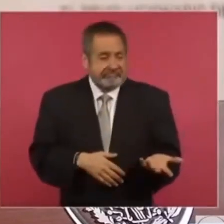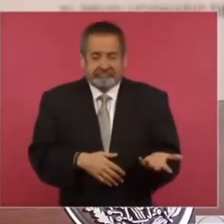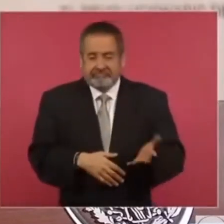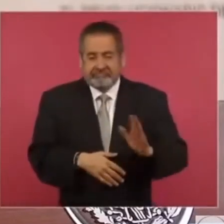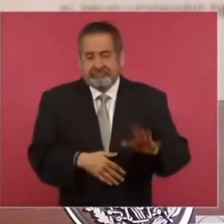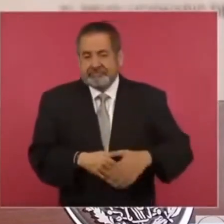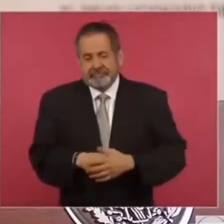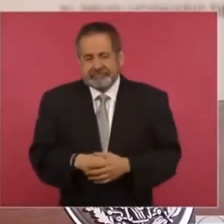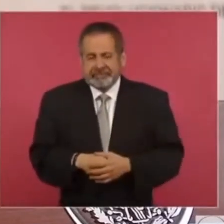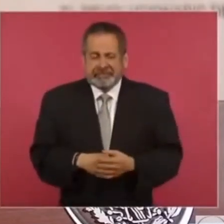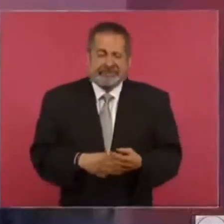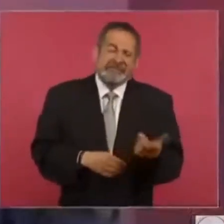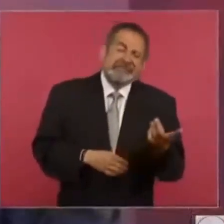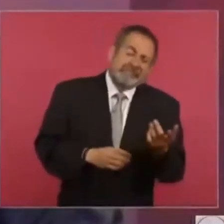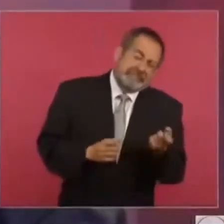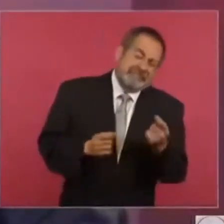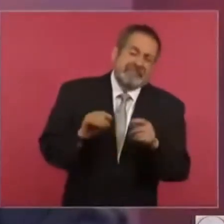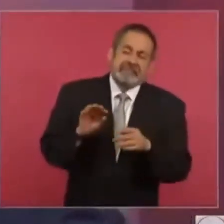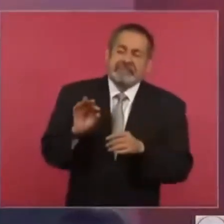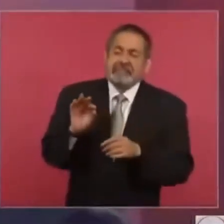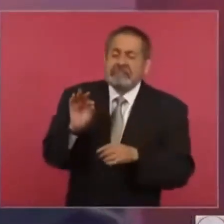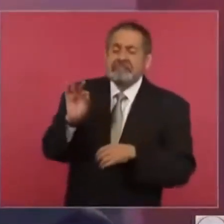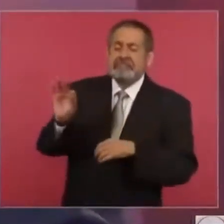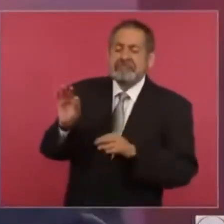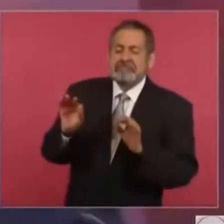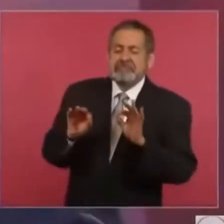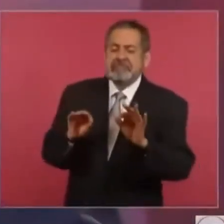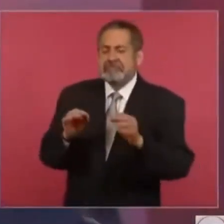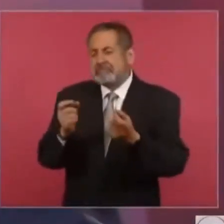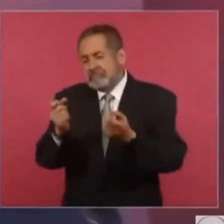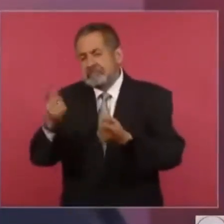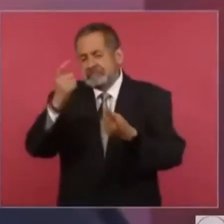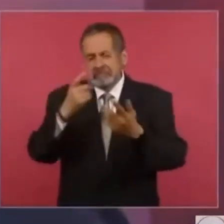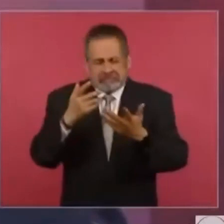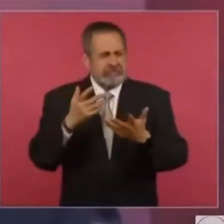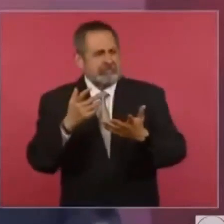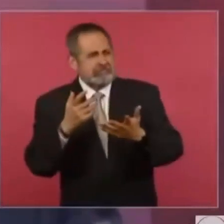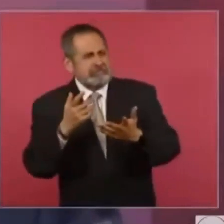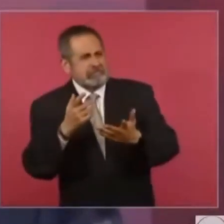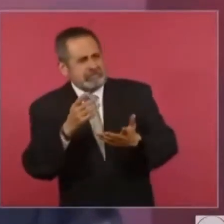Sí, llegan a confundir a algunos, pero